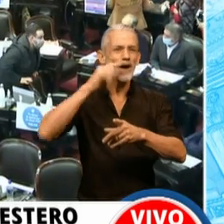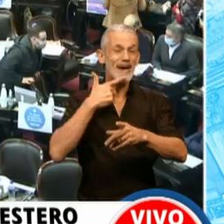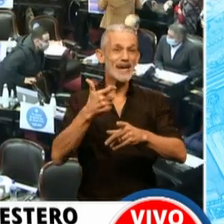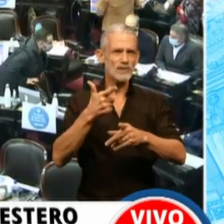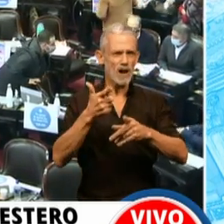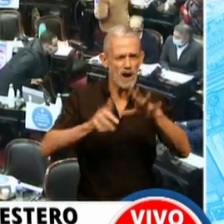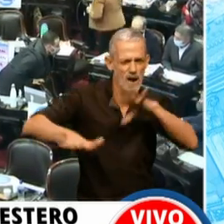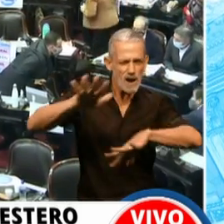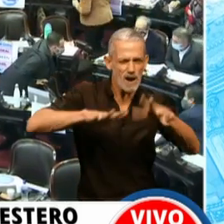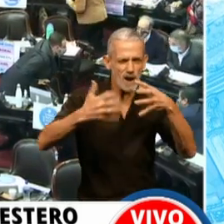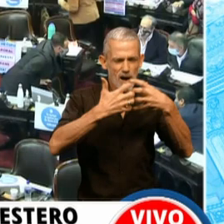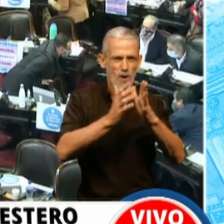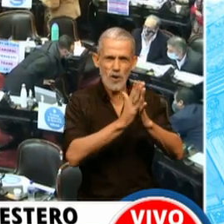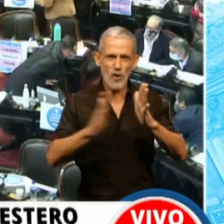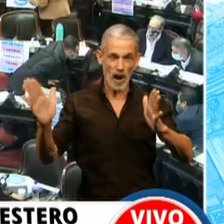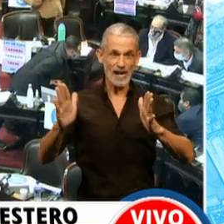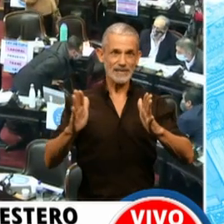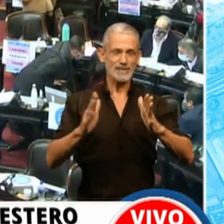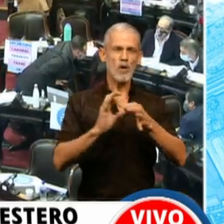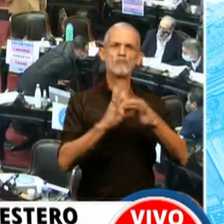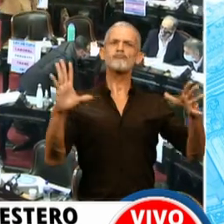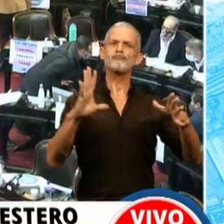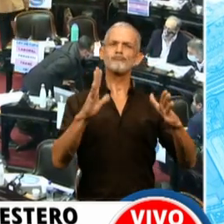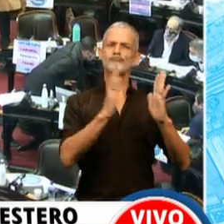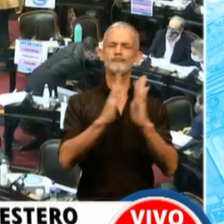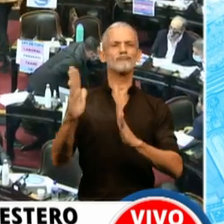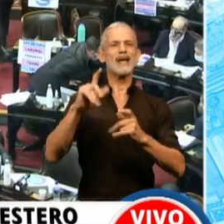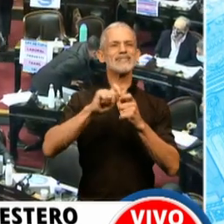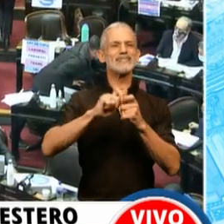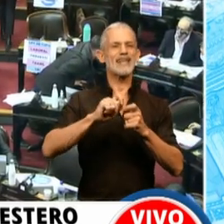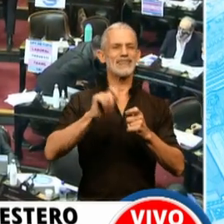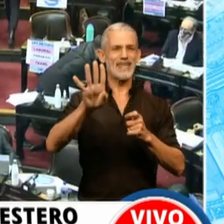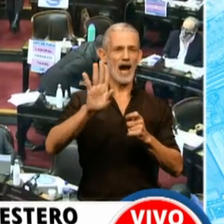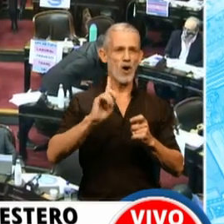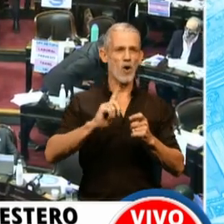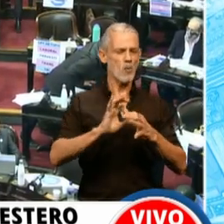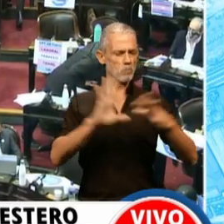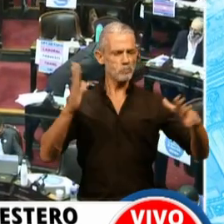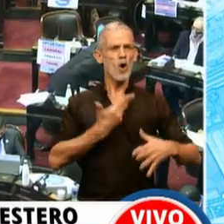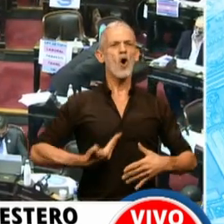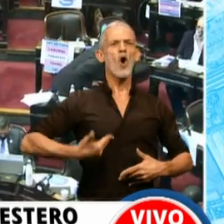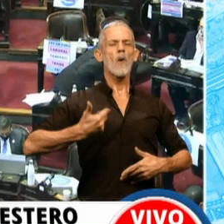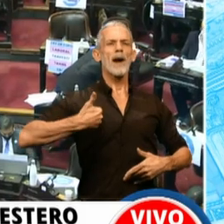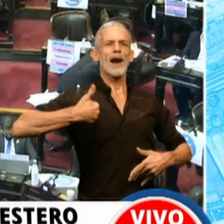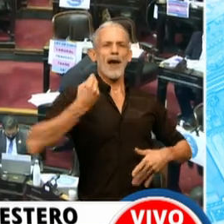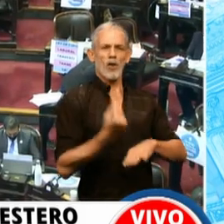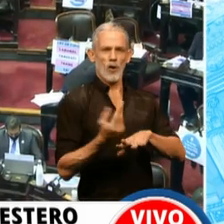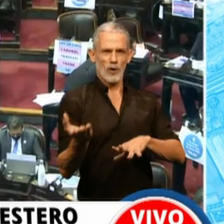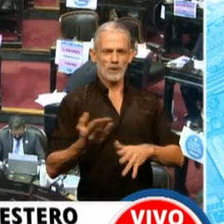logra organizar a la autonomía de santiago del estero y se proclama su gobernador